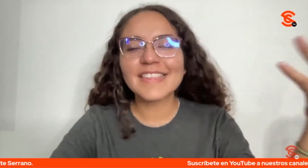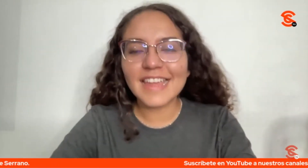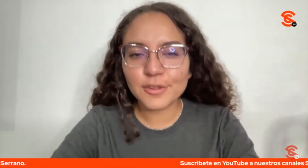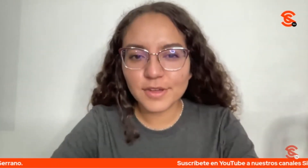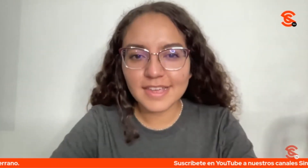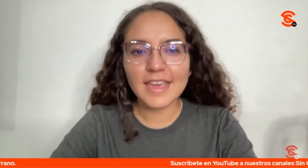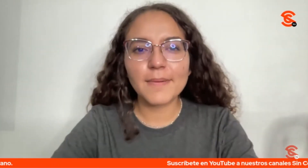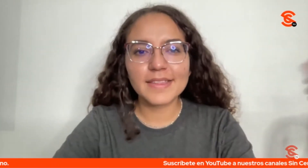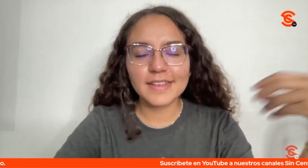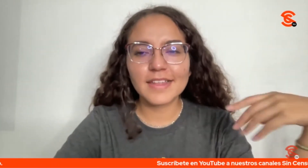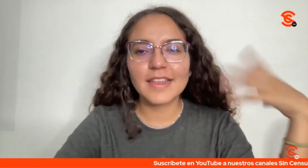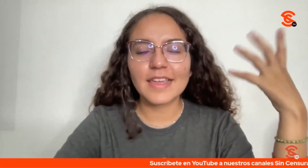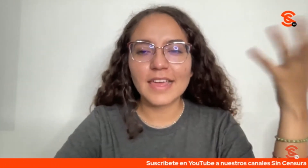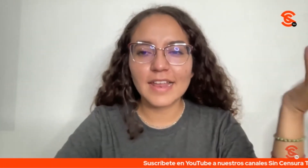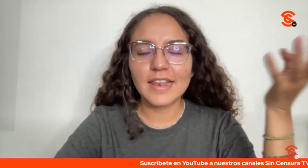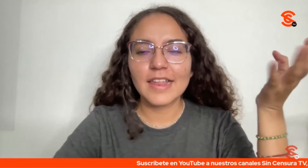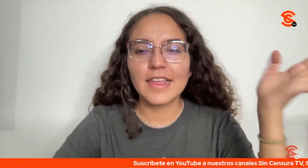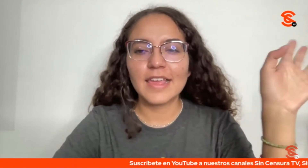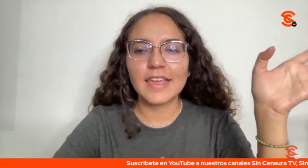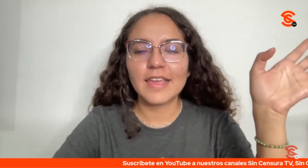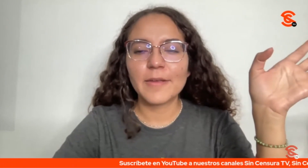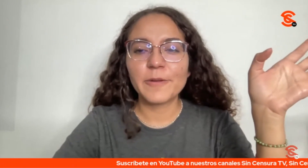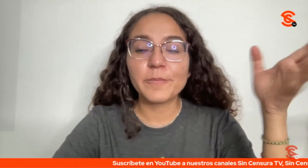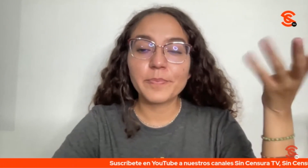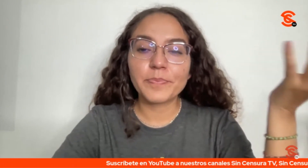Pues ese es el trato que ya va a tener